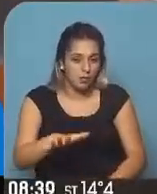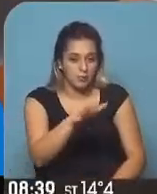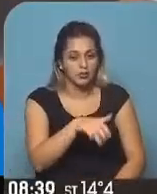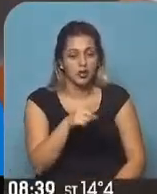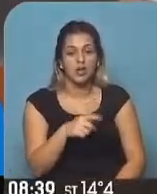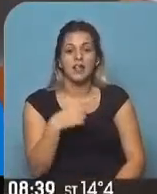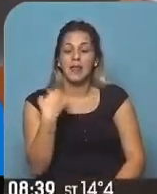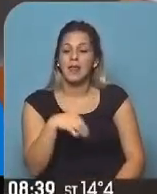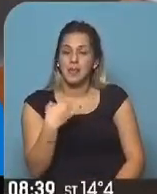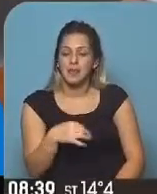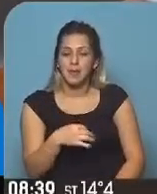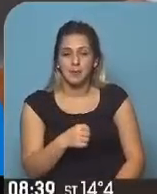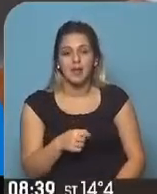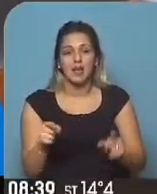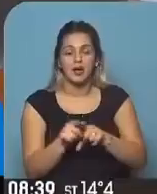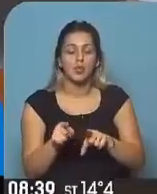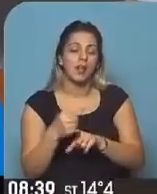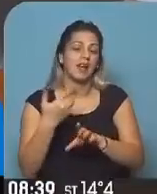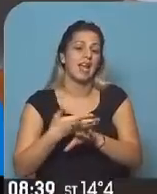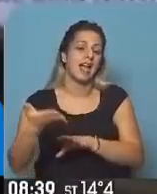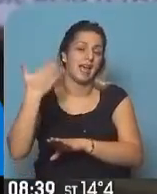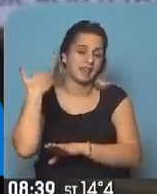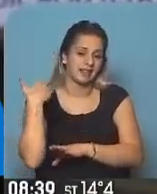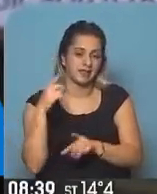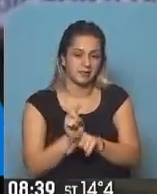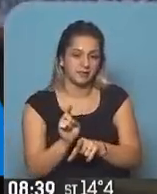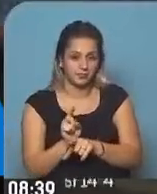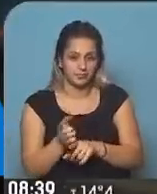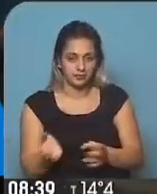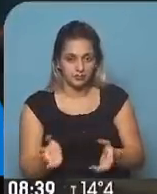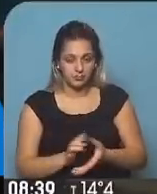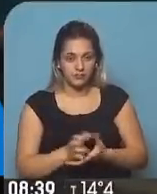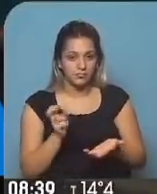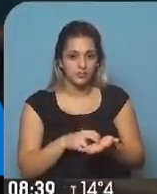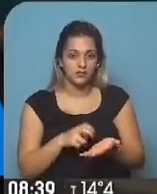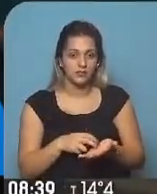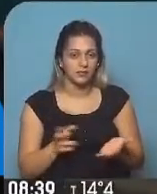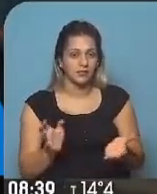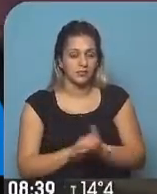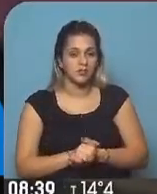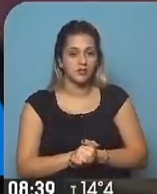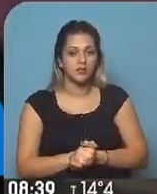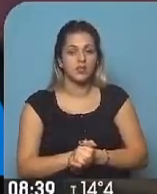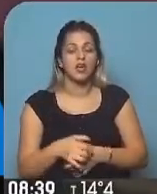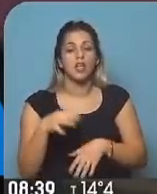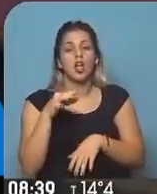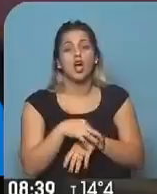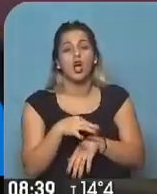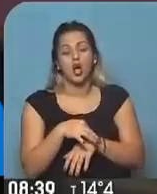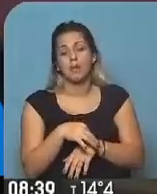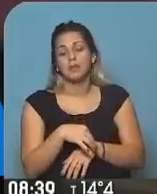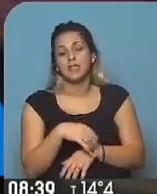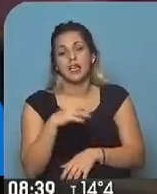se debe comportar como se comportaba antes de tener todas estas noticias, ¿sí? El Hospital Elizalde y